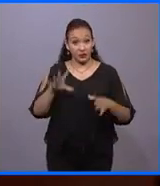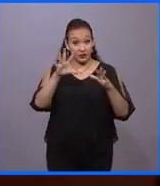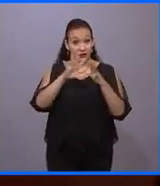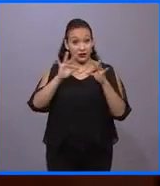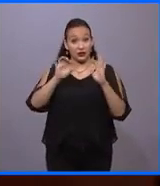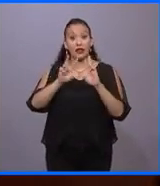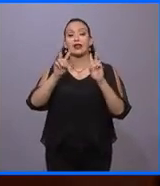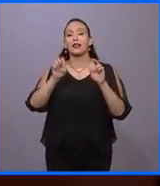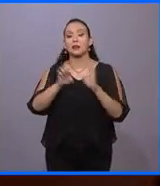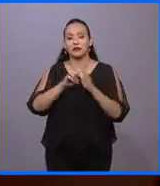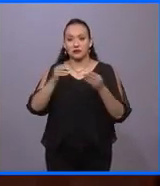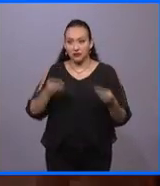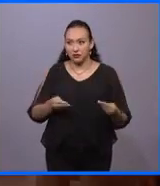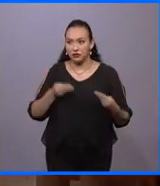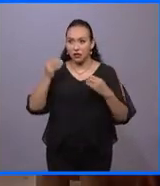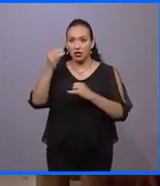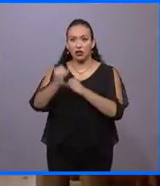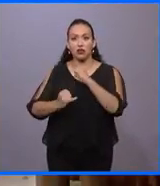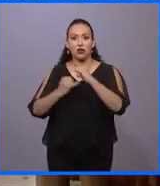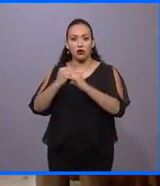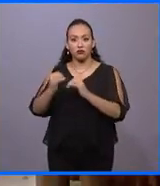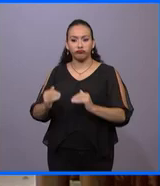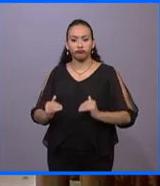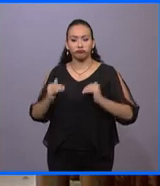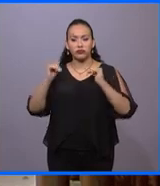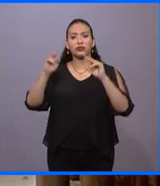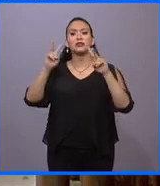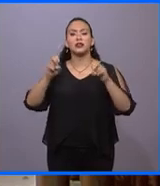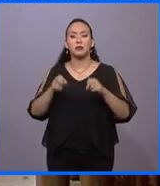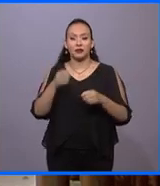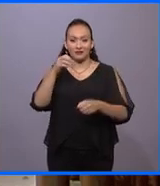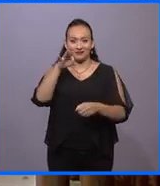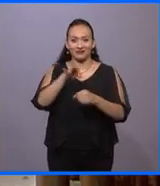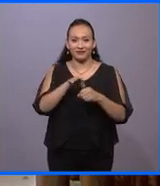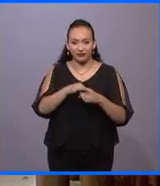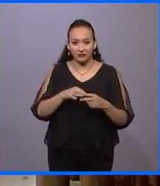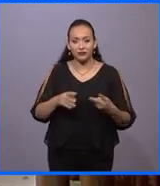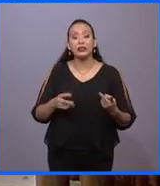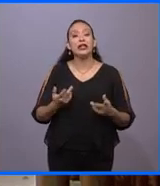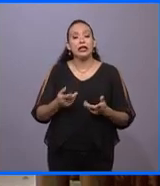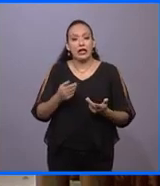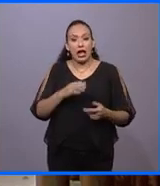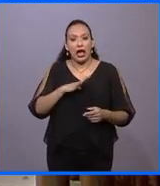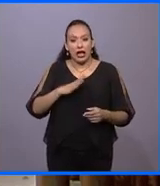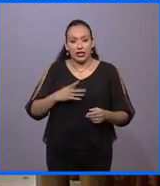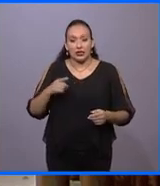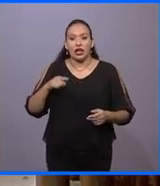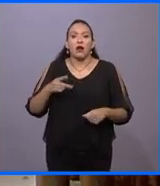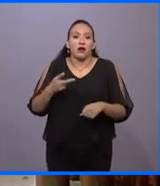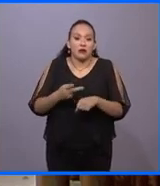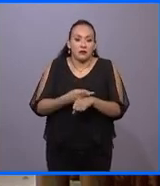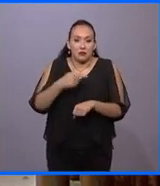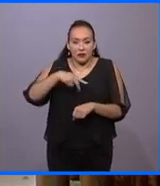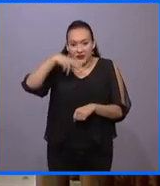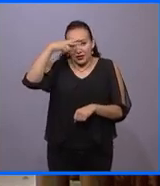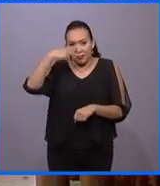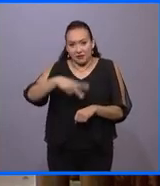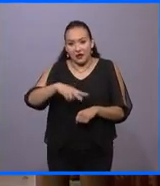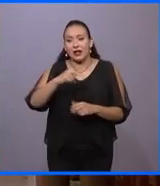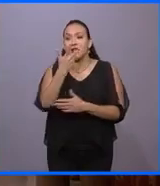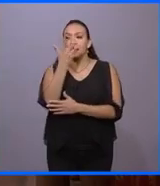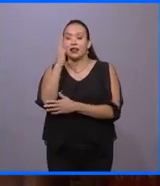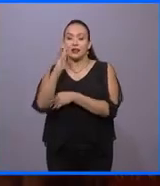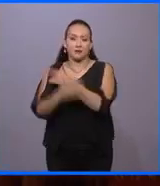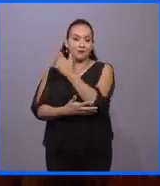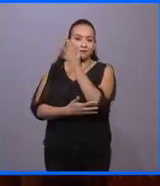asuntos que llegaron a la Corte Interamericana referentes a temas electorales y la jurisprudencia que está por construirse en materia